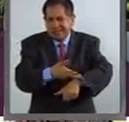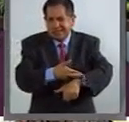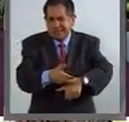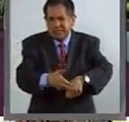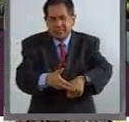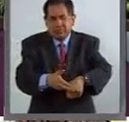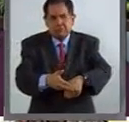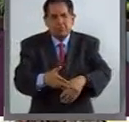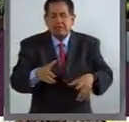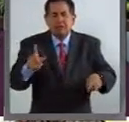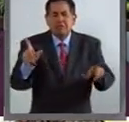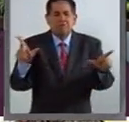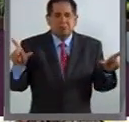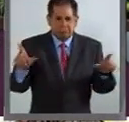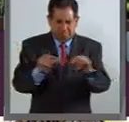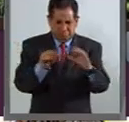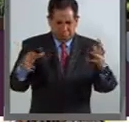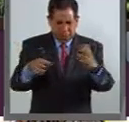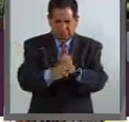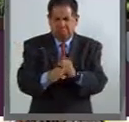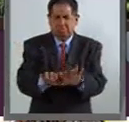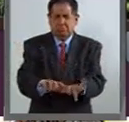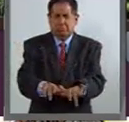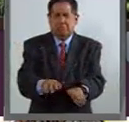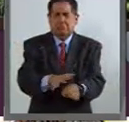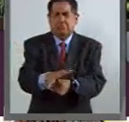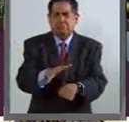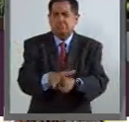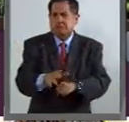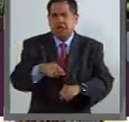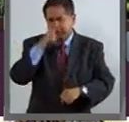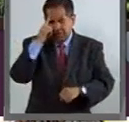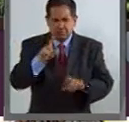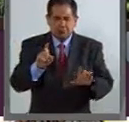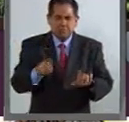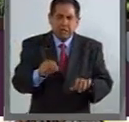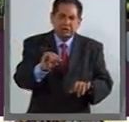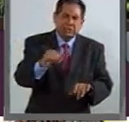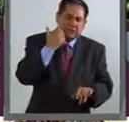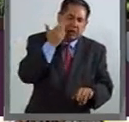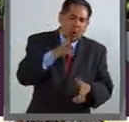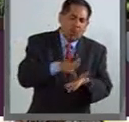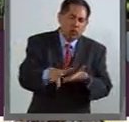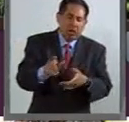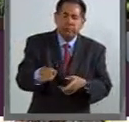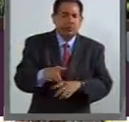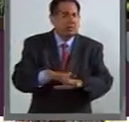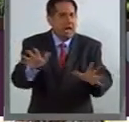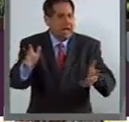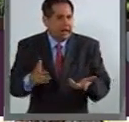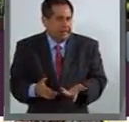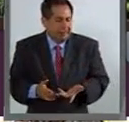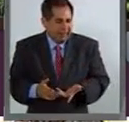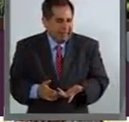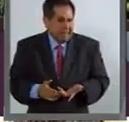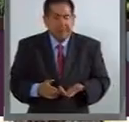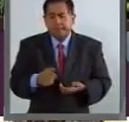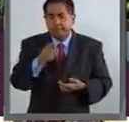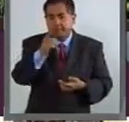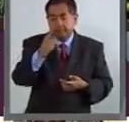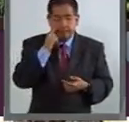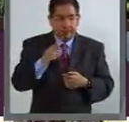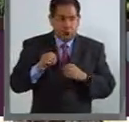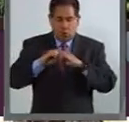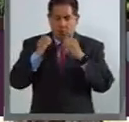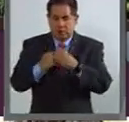ser digital, por supuesto, sí se podría hacer, y que bueno, podría tener alguna solución. Solo la organización